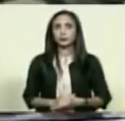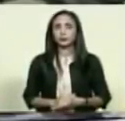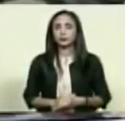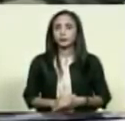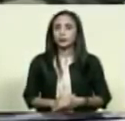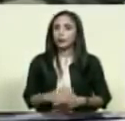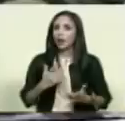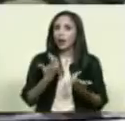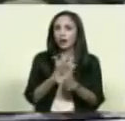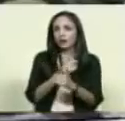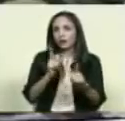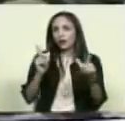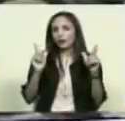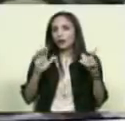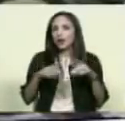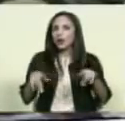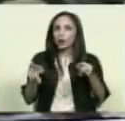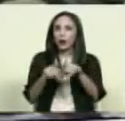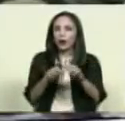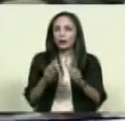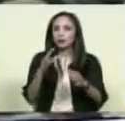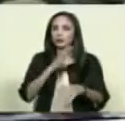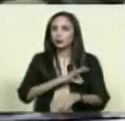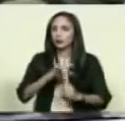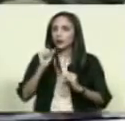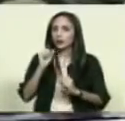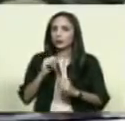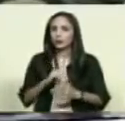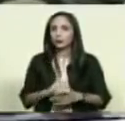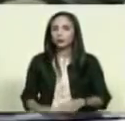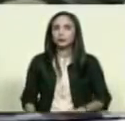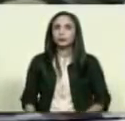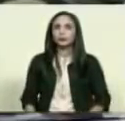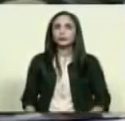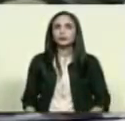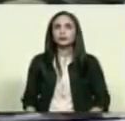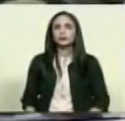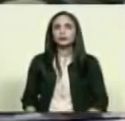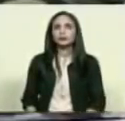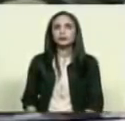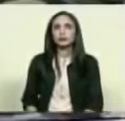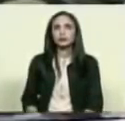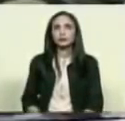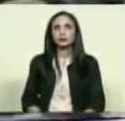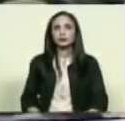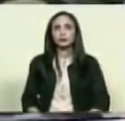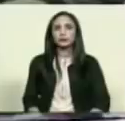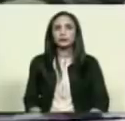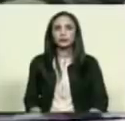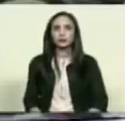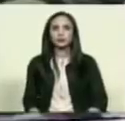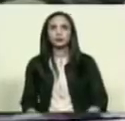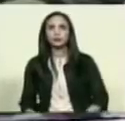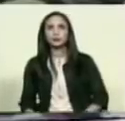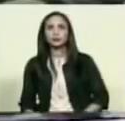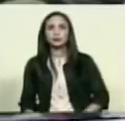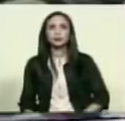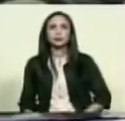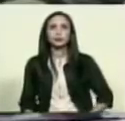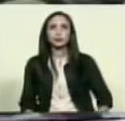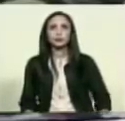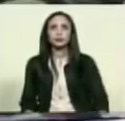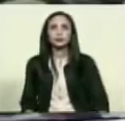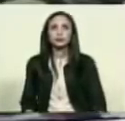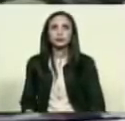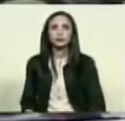liberador, que construye ciudadanos y ciudadanas en libertad, cultos,